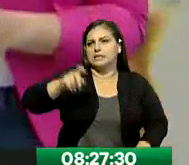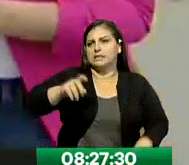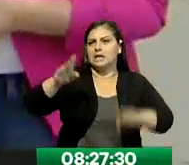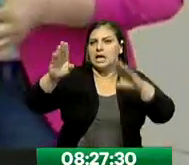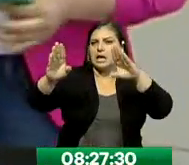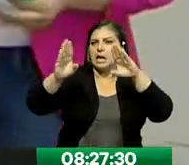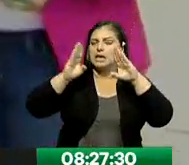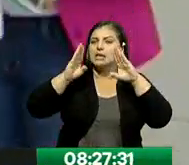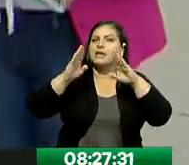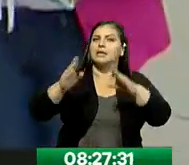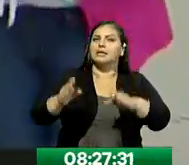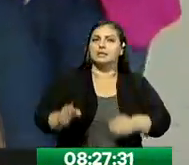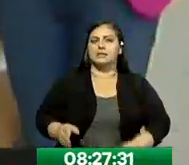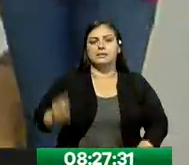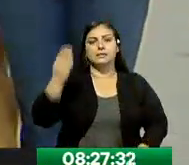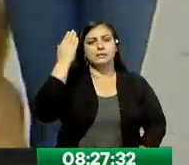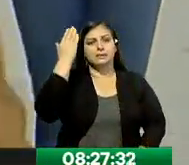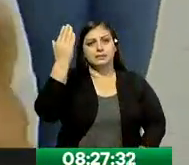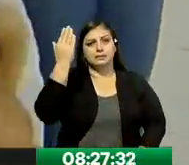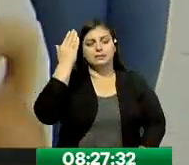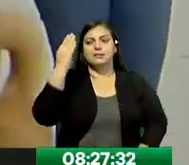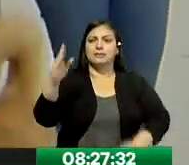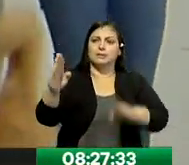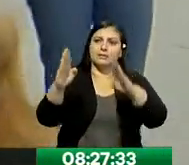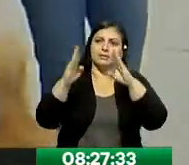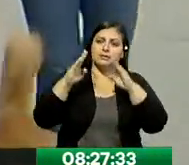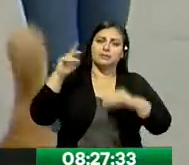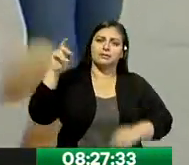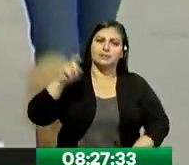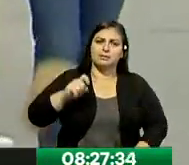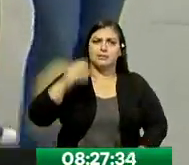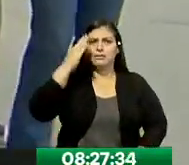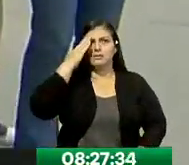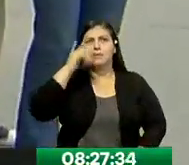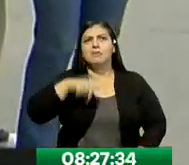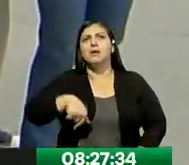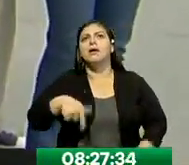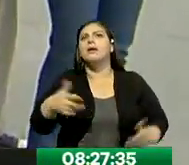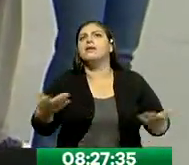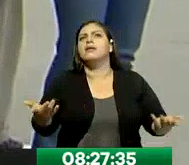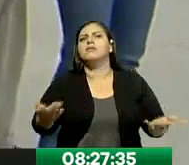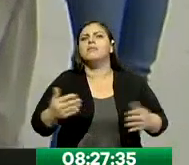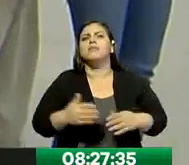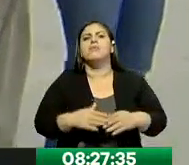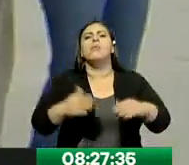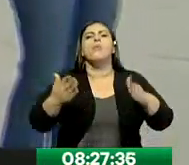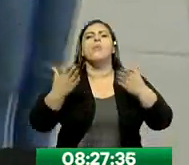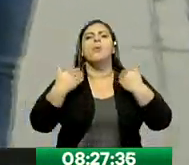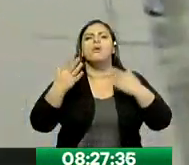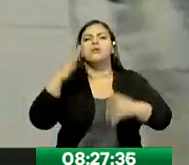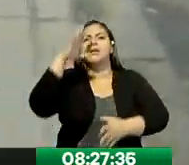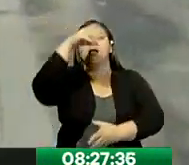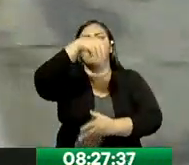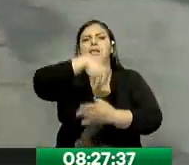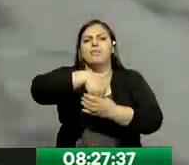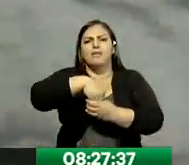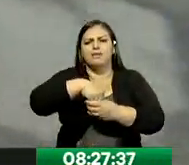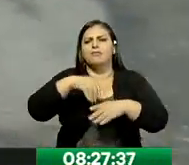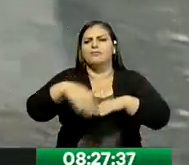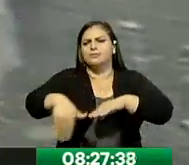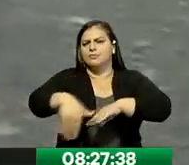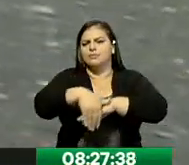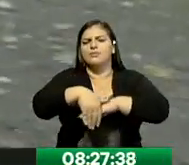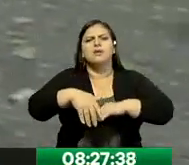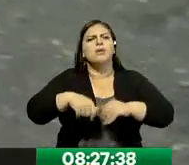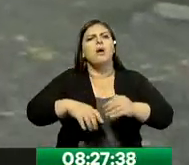es una comunidad dentro de Guayaquil, y no tenemos una buena calle como en muchos sectores han hecho. Aquí